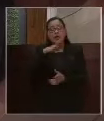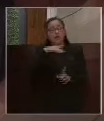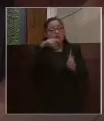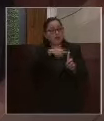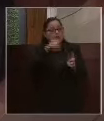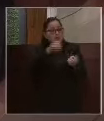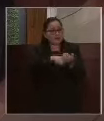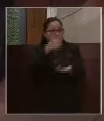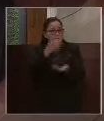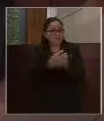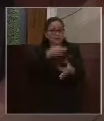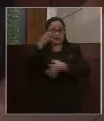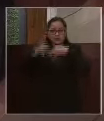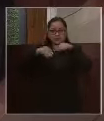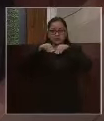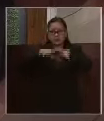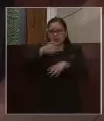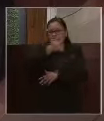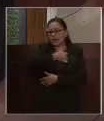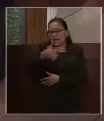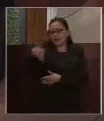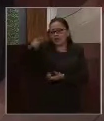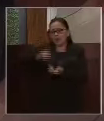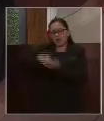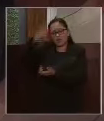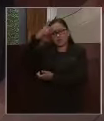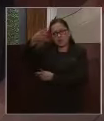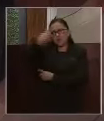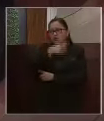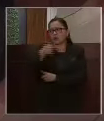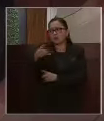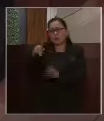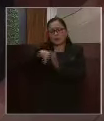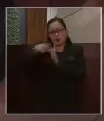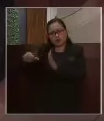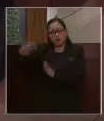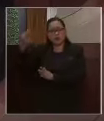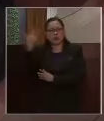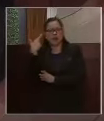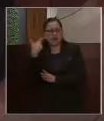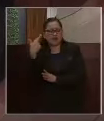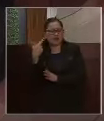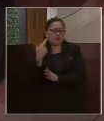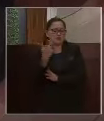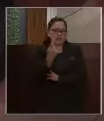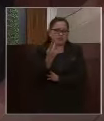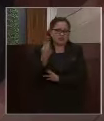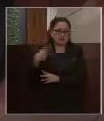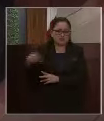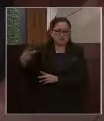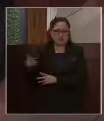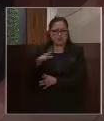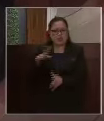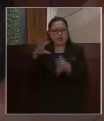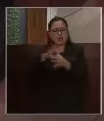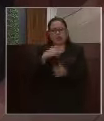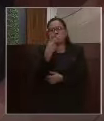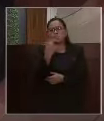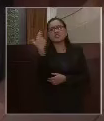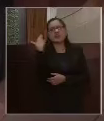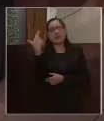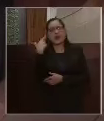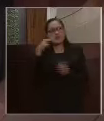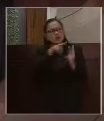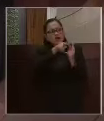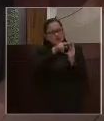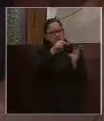acontecimiento hecho noticioso, cada periodista, cada medio de comunicación que ejerce el periodismo, en este caso dos radiodifusoras, son a quienes